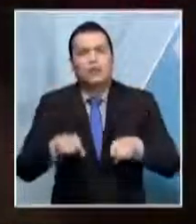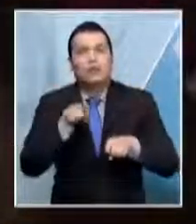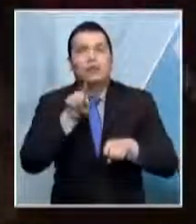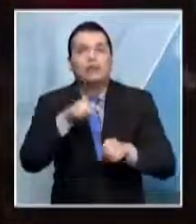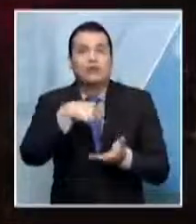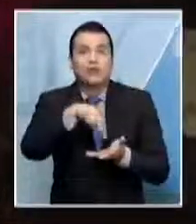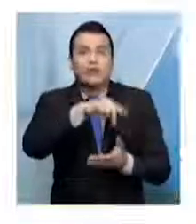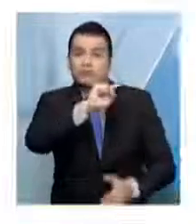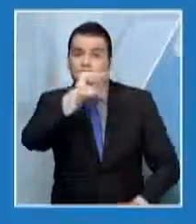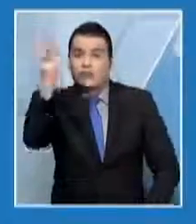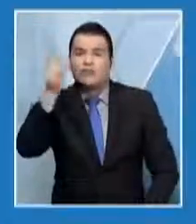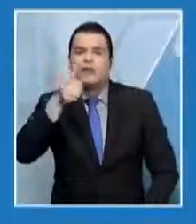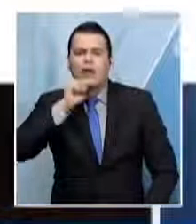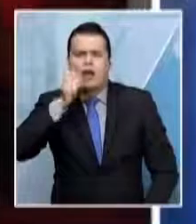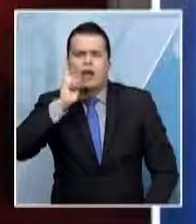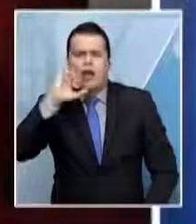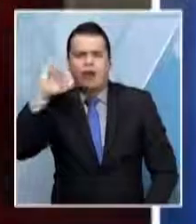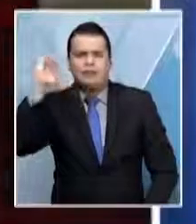tomar.